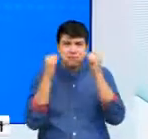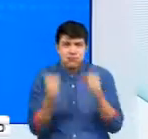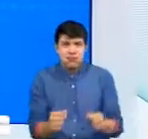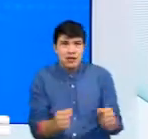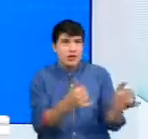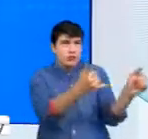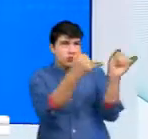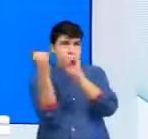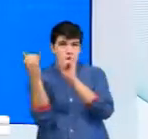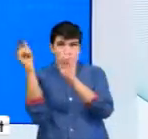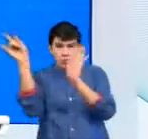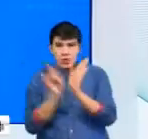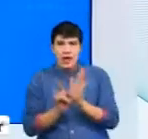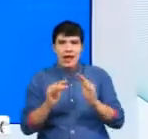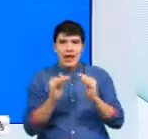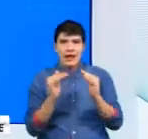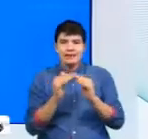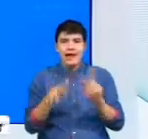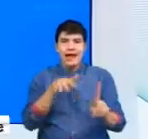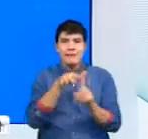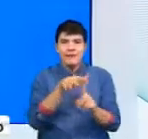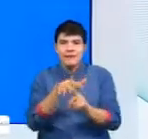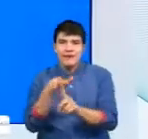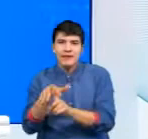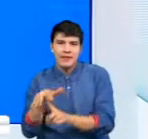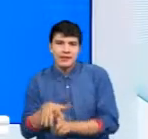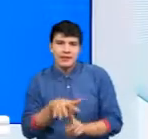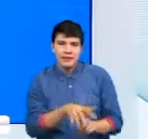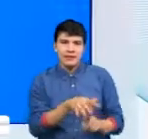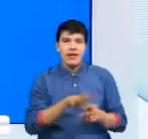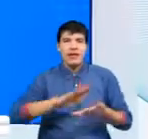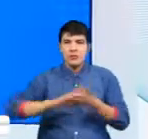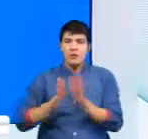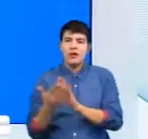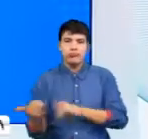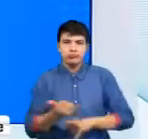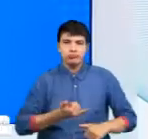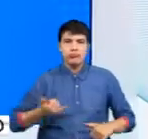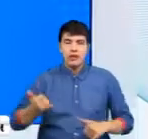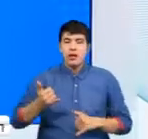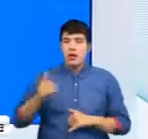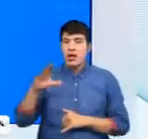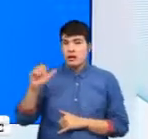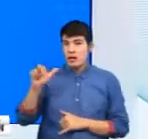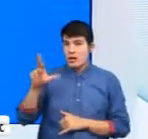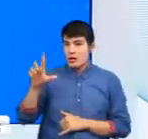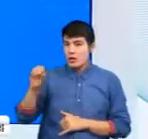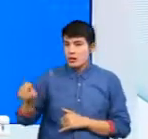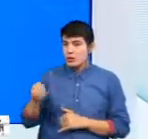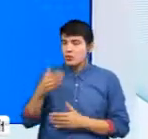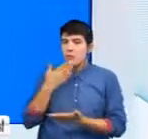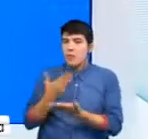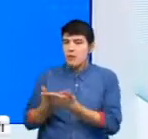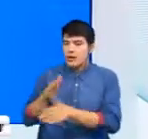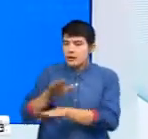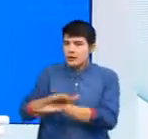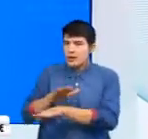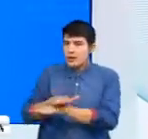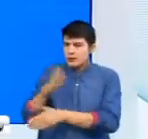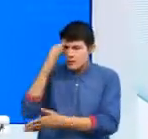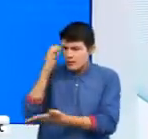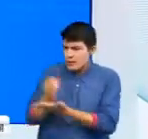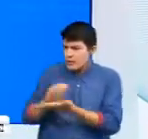hasta este punto llegó nuestro compañero carlos cárdenas y tuvo la oportunidad de dialogar con la comunidad carlos muy buenas tardes y que manifiestan